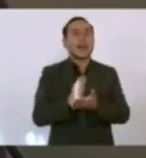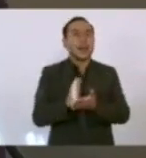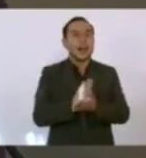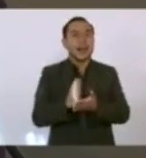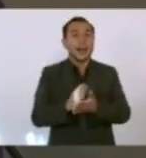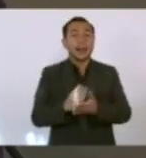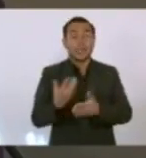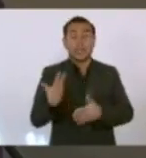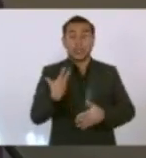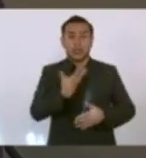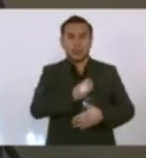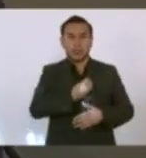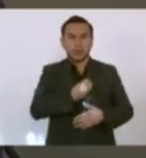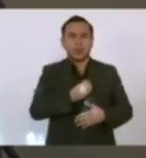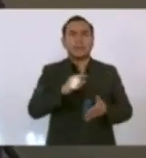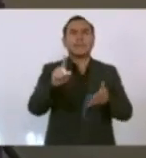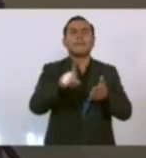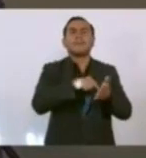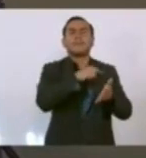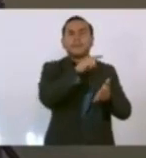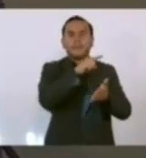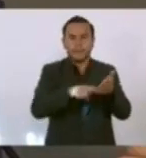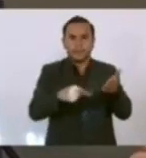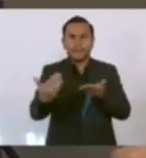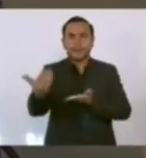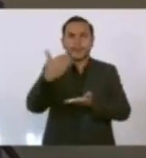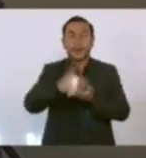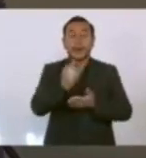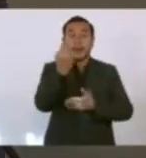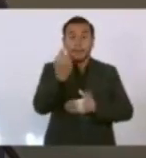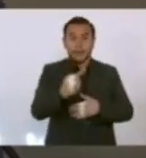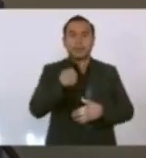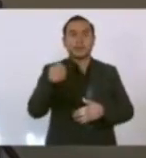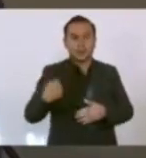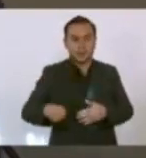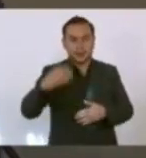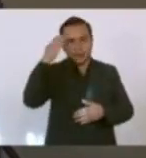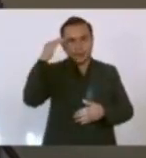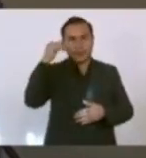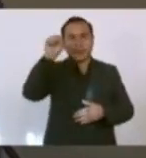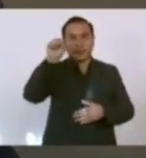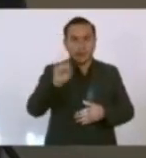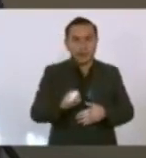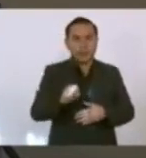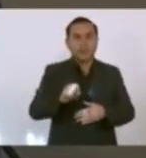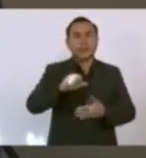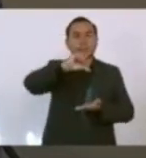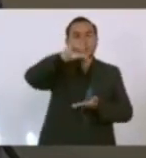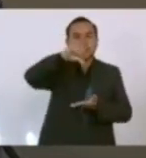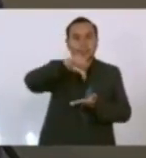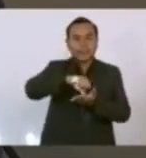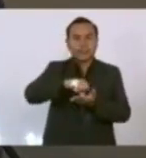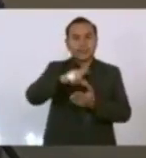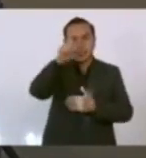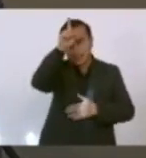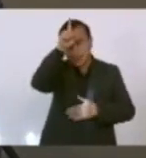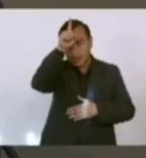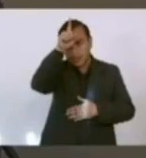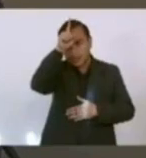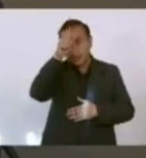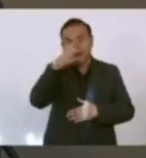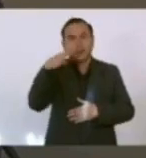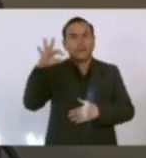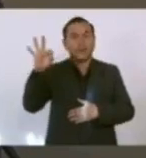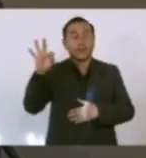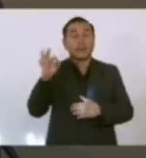cuarentena antes de tener miles de casos y encuarentenar a su población con el virus adentro?